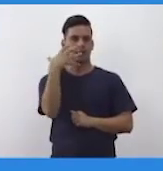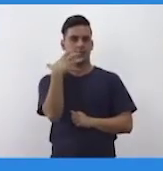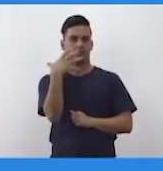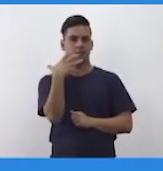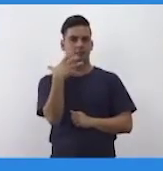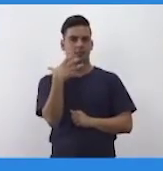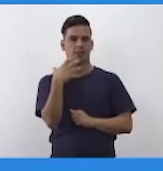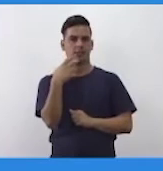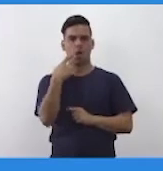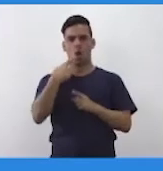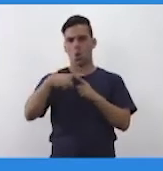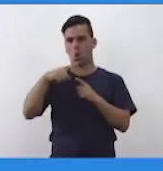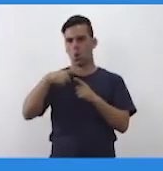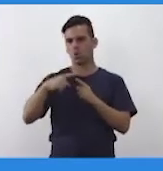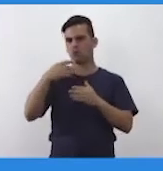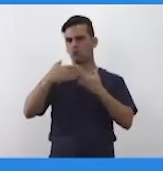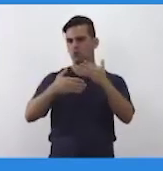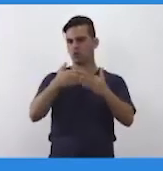procesos metabólicos.